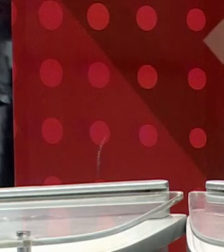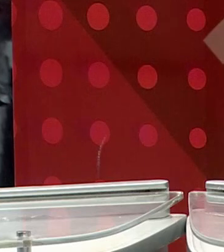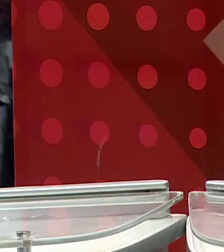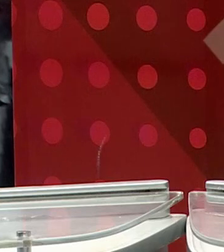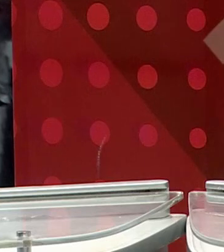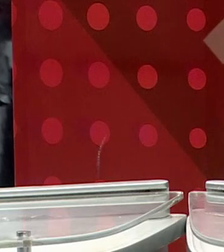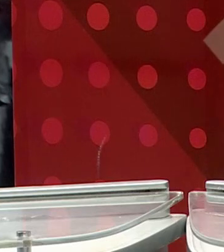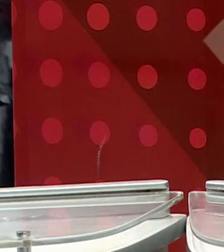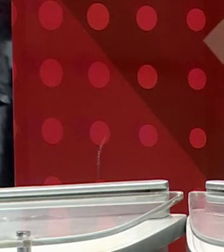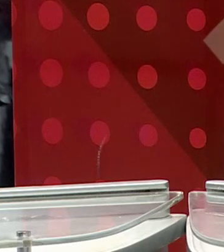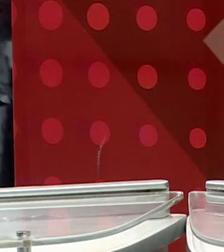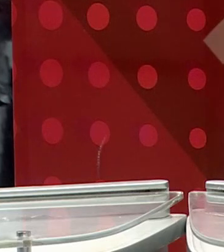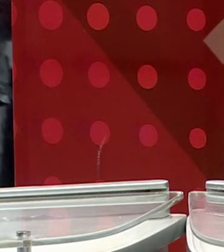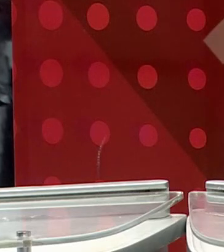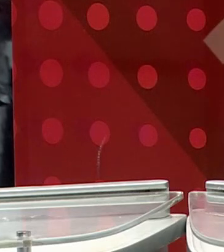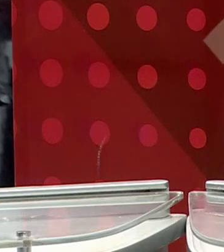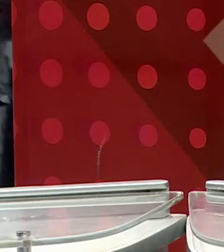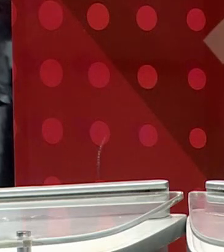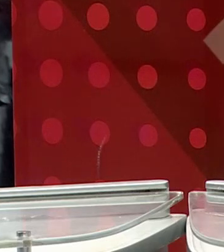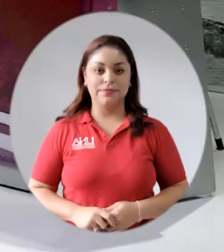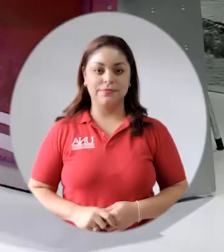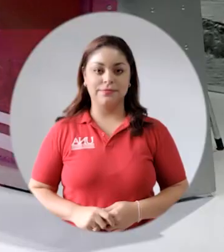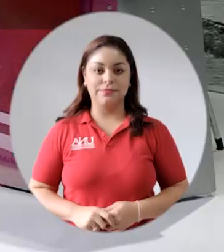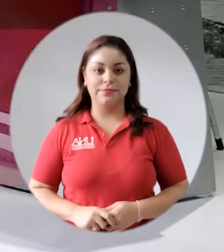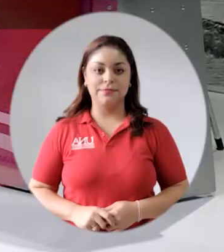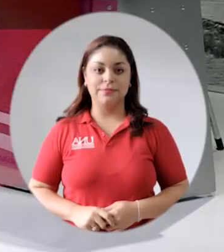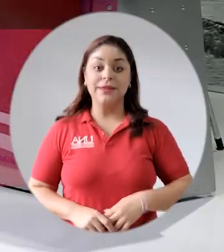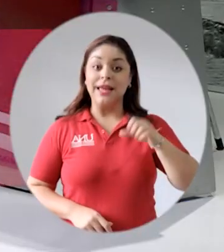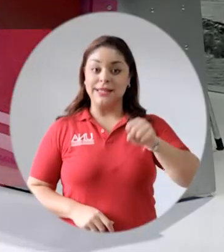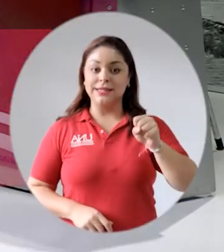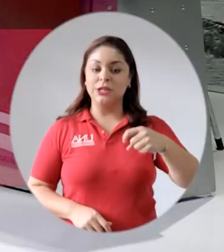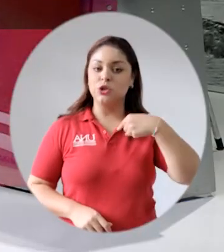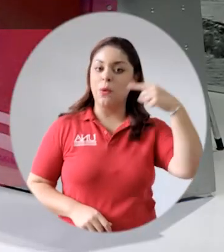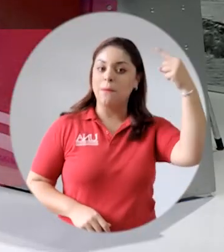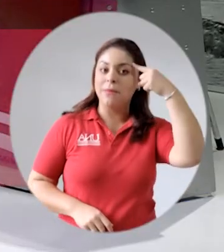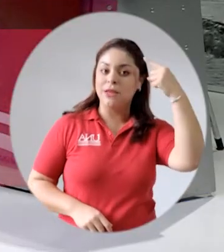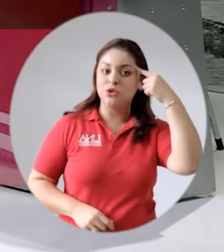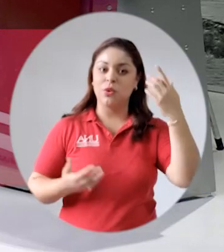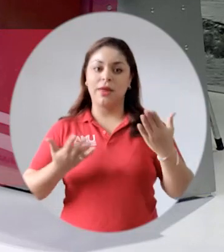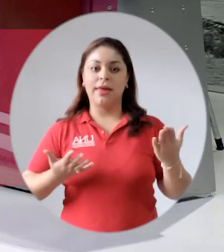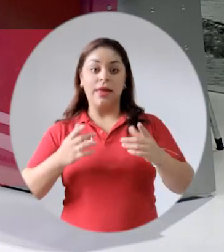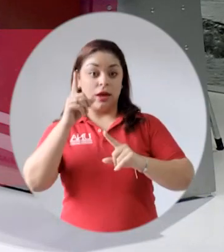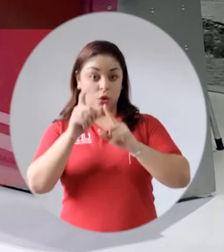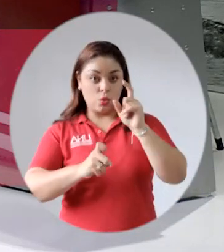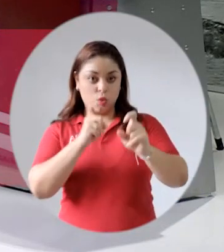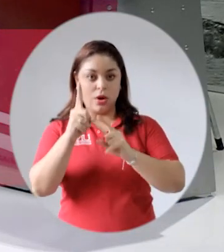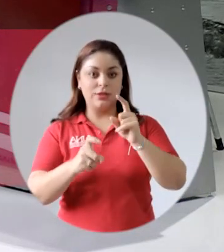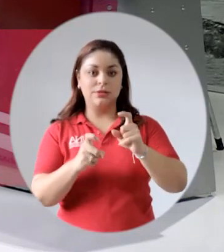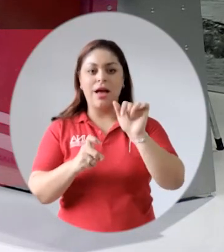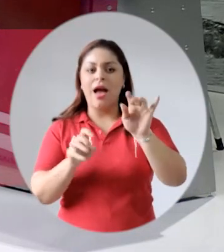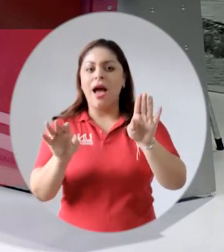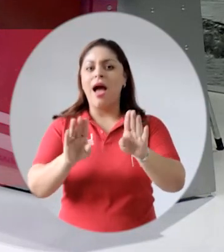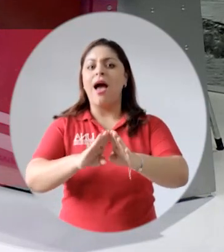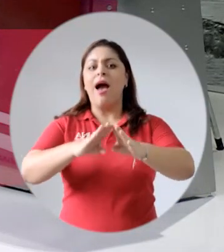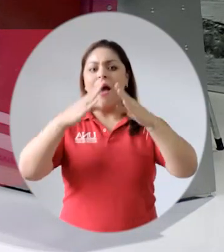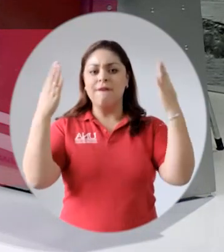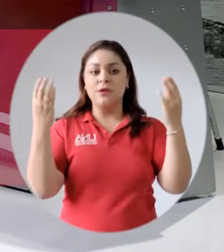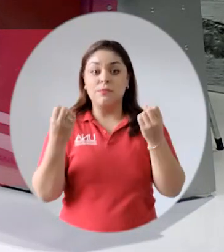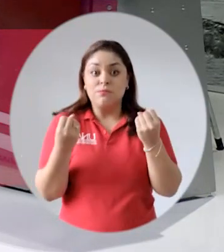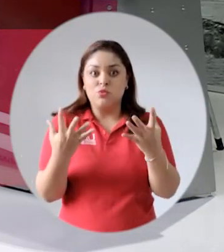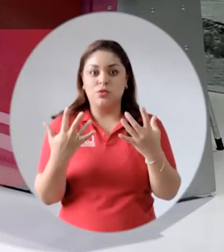Es anecdótico, pues hablar de una red de cuidado realmente en Costa Rica. Hay una idea, hay una idea y